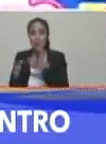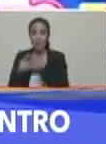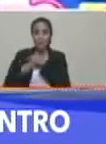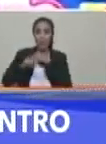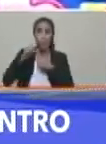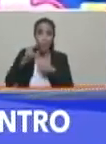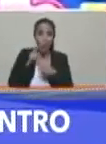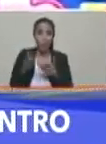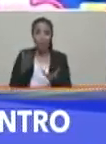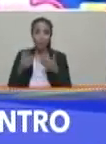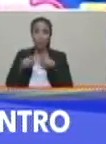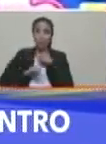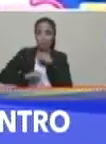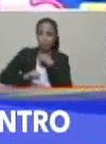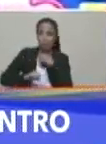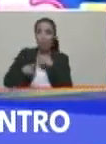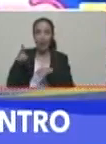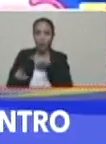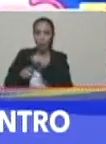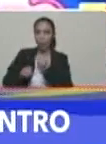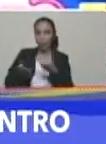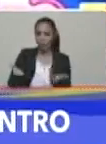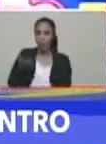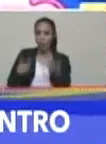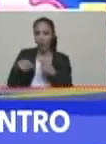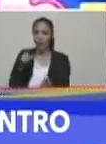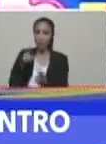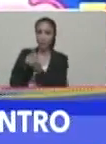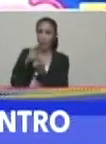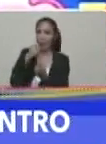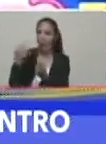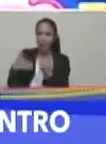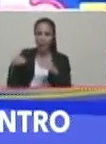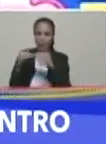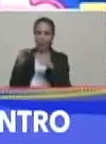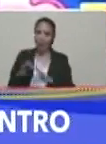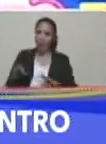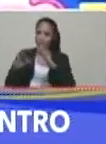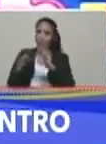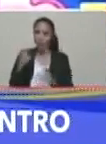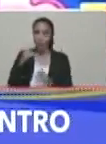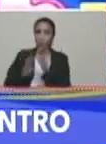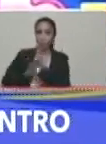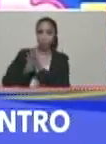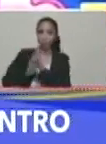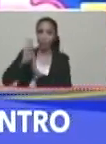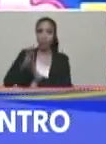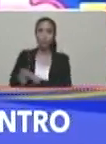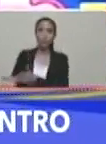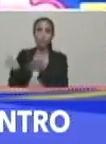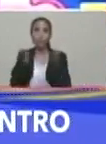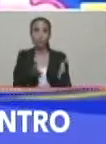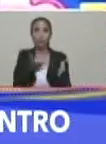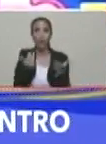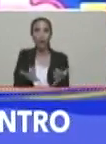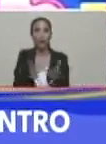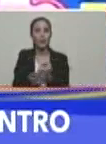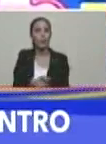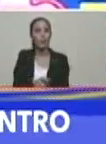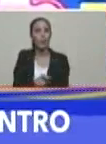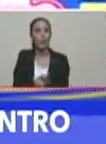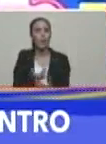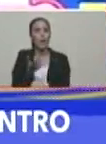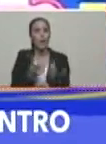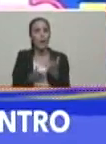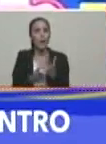tenemos más gente naciendo en Barrio Adentro, cosa que no pasaba antes. Ese es uno de los avances más importantes. Luego estamos capacitando a